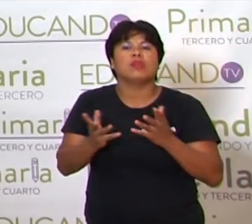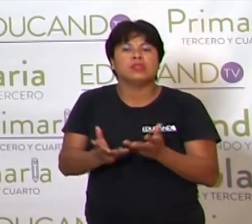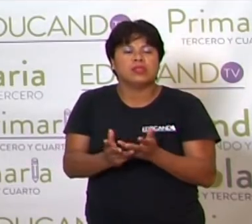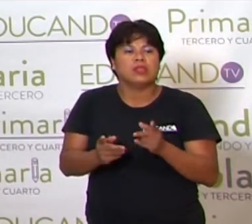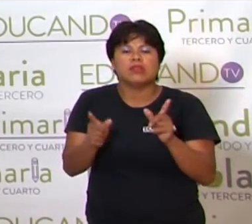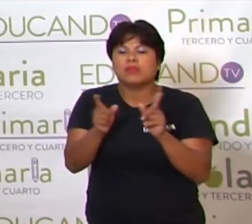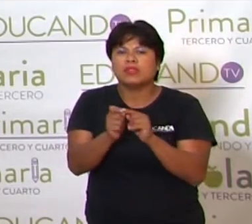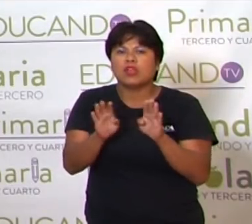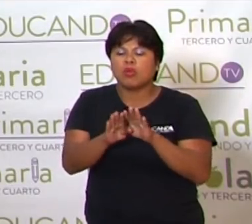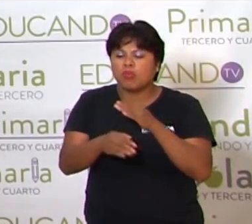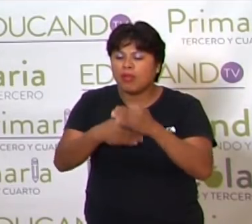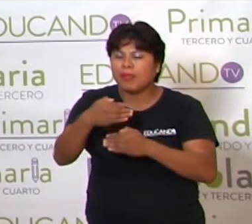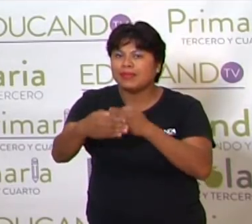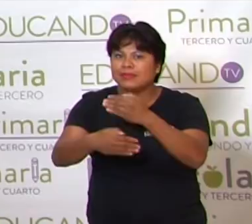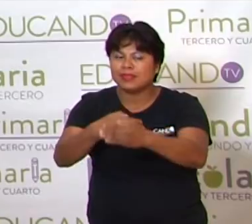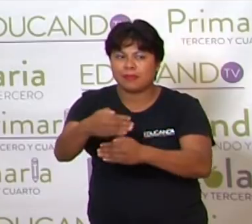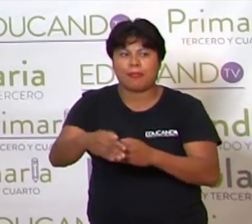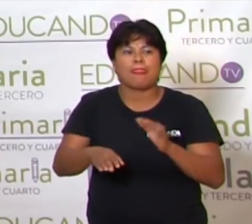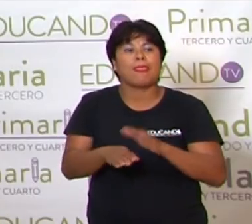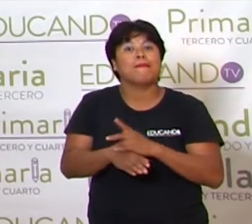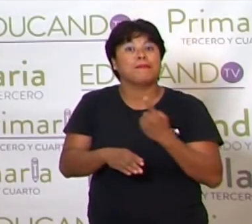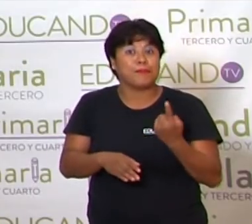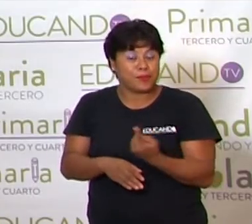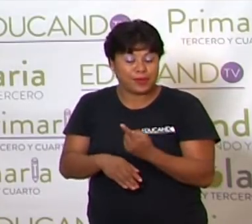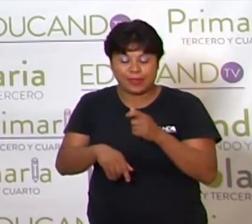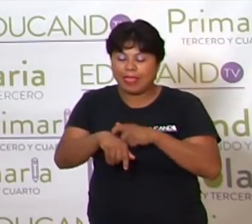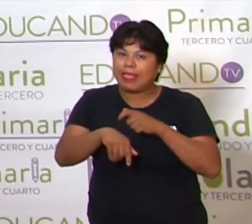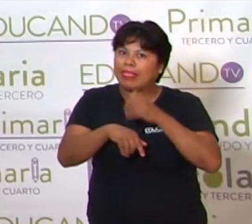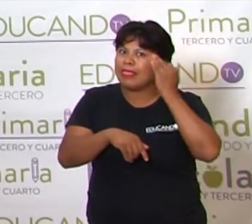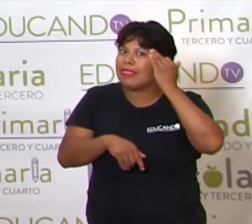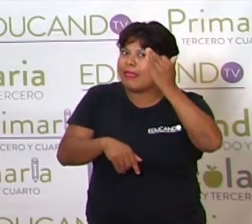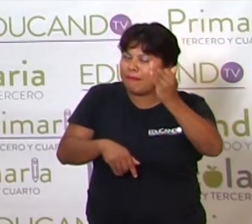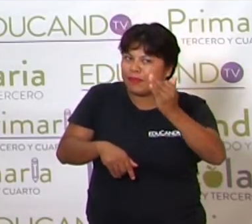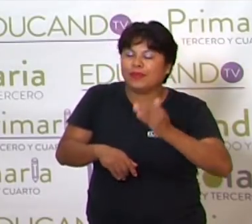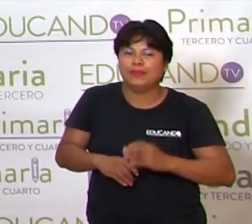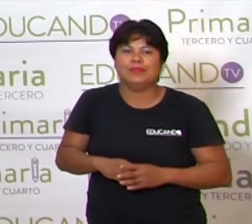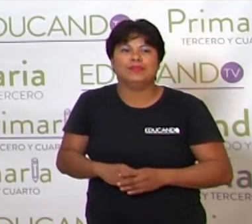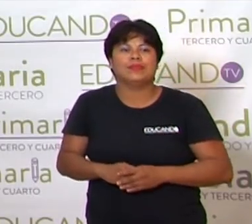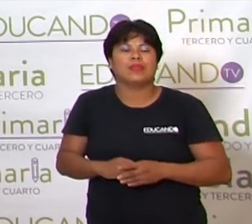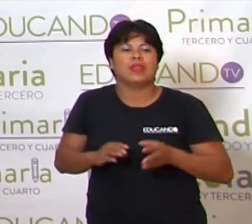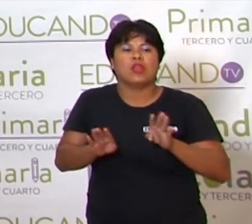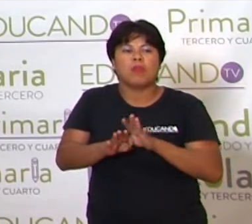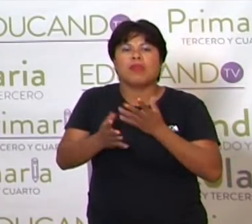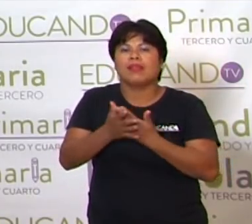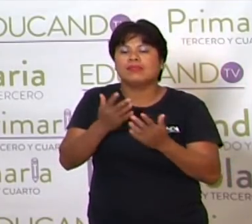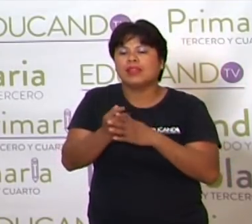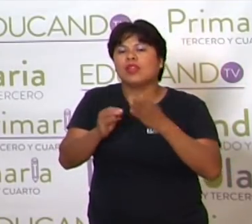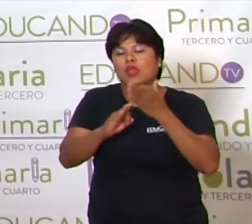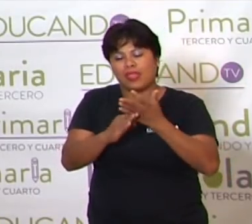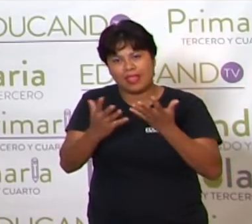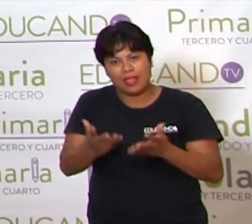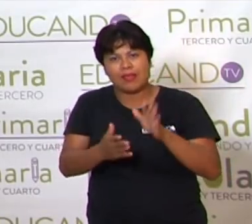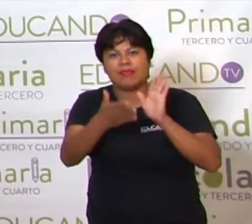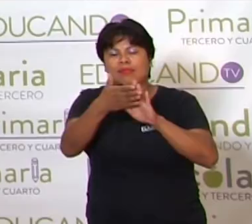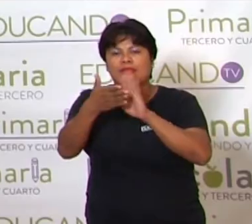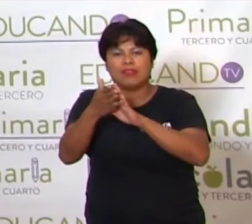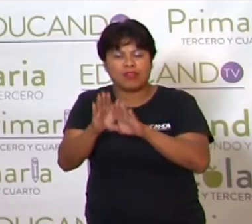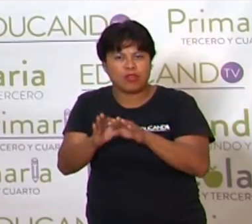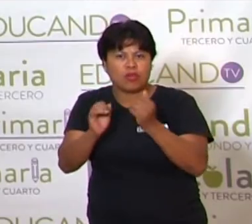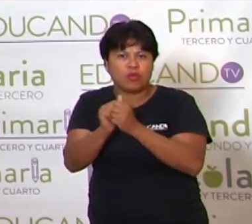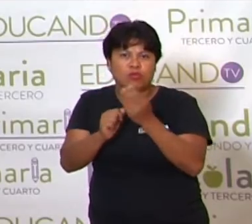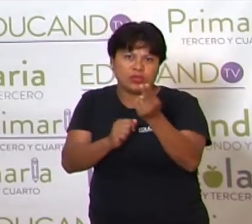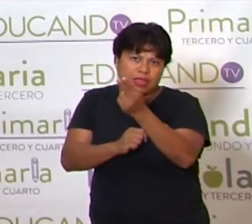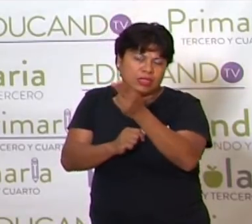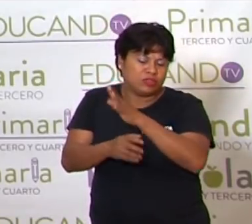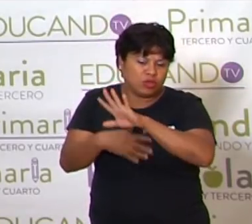un pequeño avance porque me iba a llevar mucho tiempo hacerlo aquí frente a ustedes